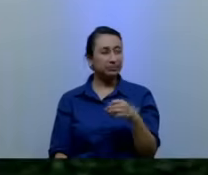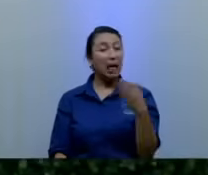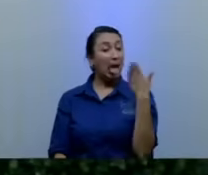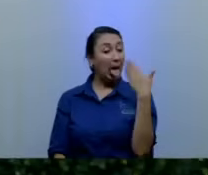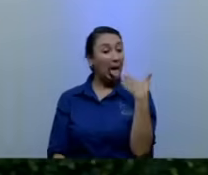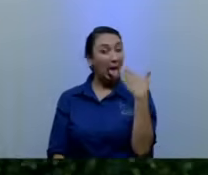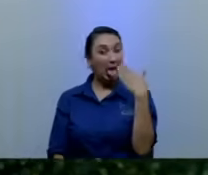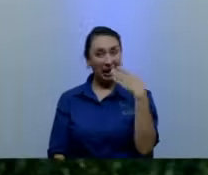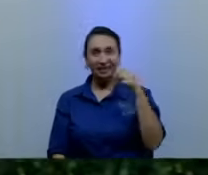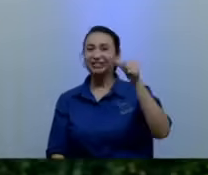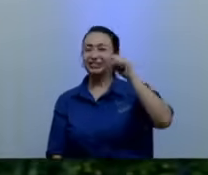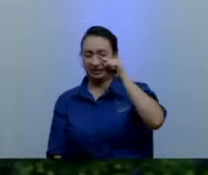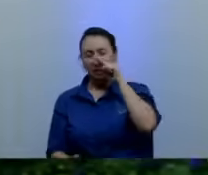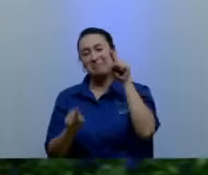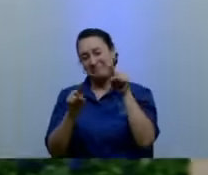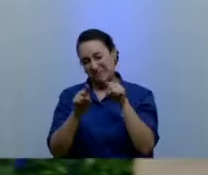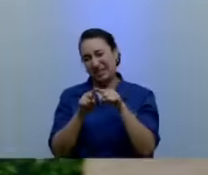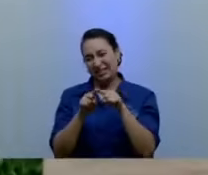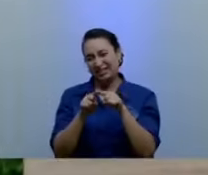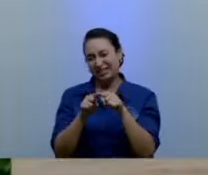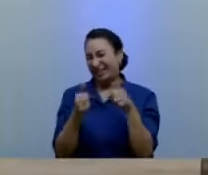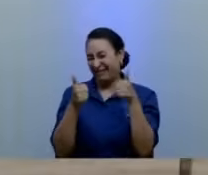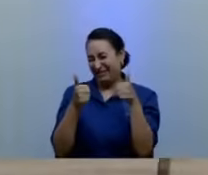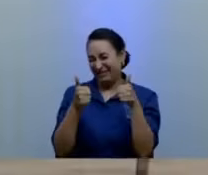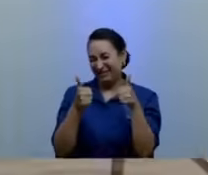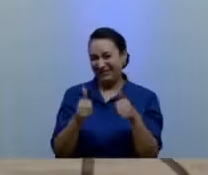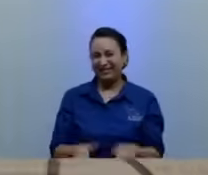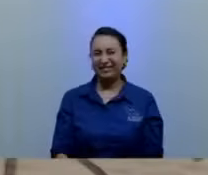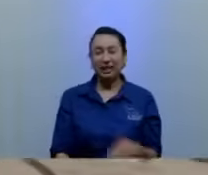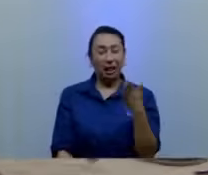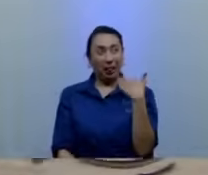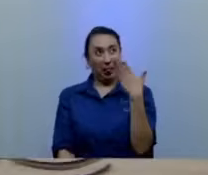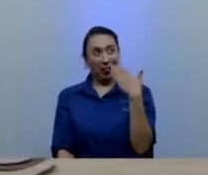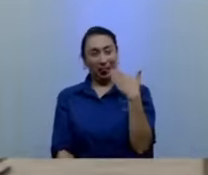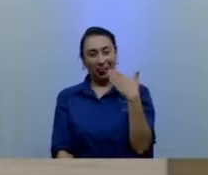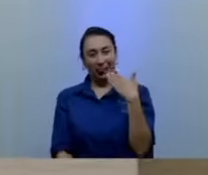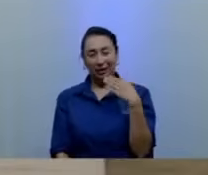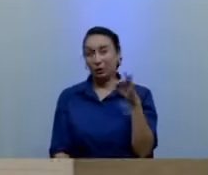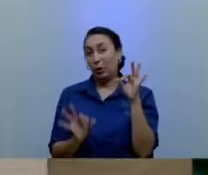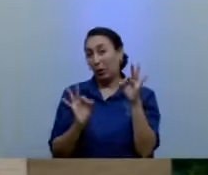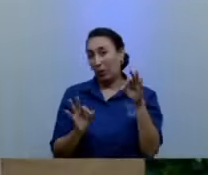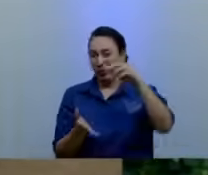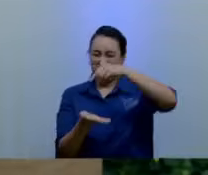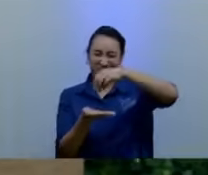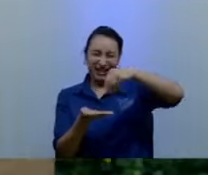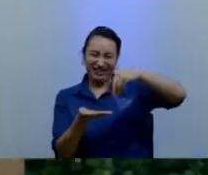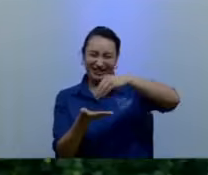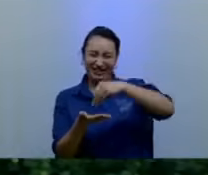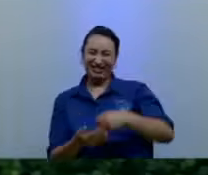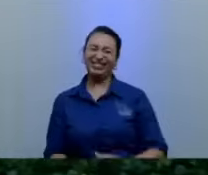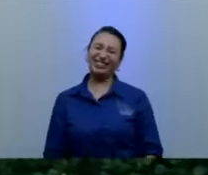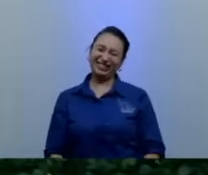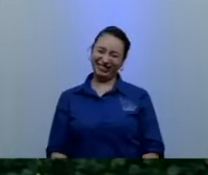Ya con chile, ya uno ya no siente nada, puro el lorito. ¿Eh?